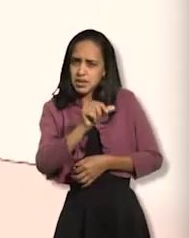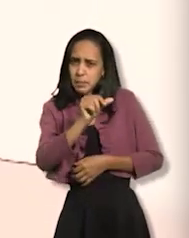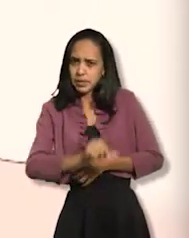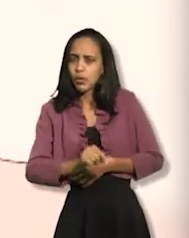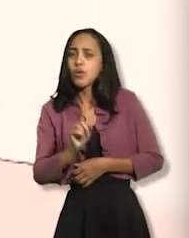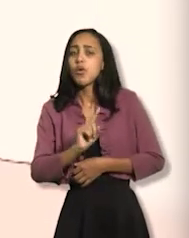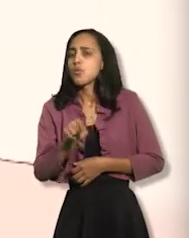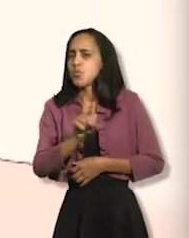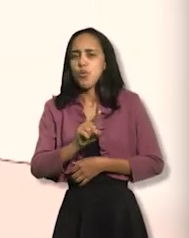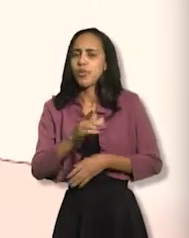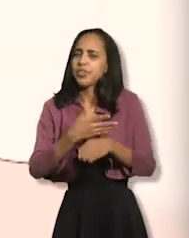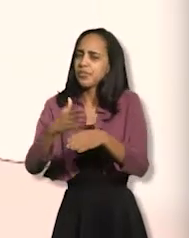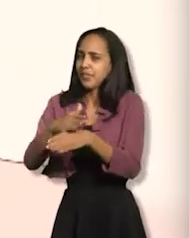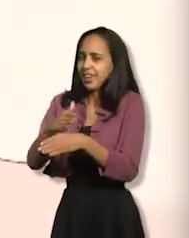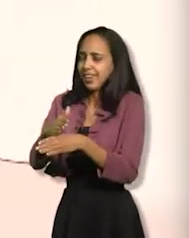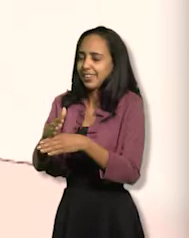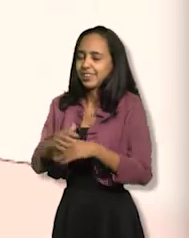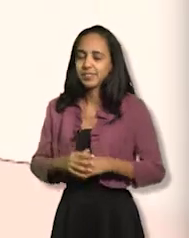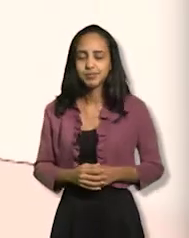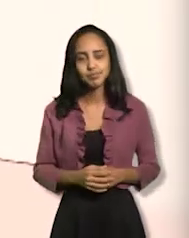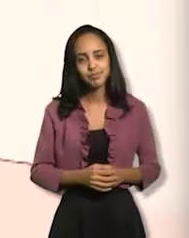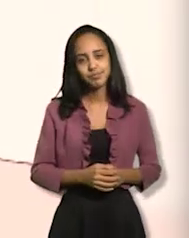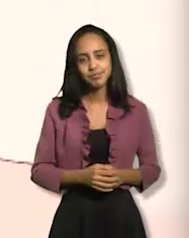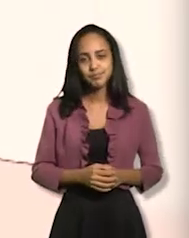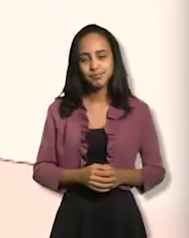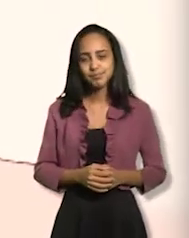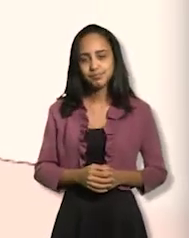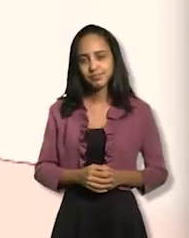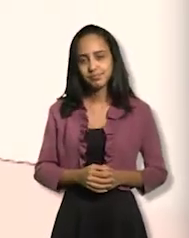lo que les pasó a los dientuzos en mi cuento ecológico